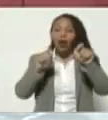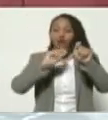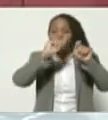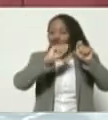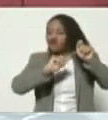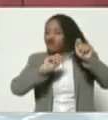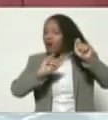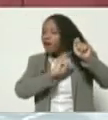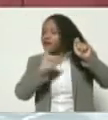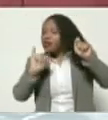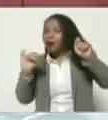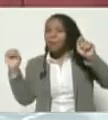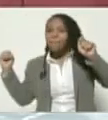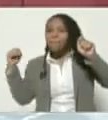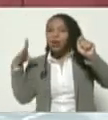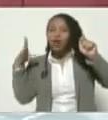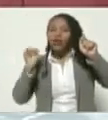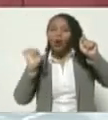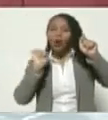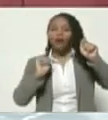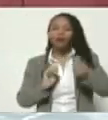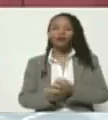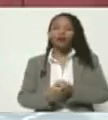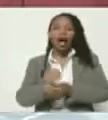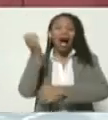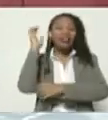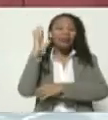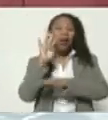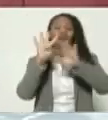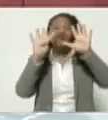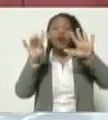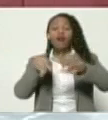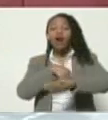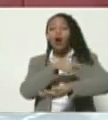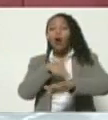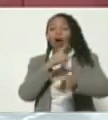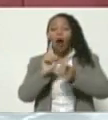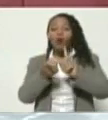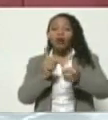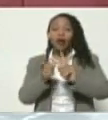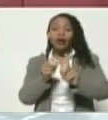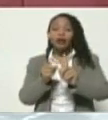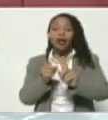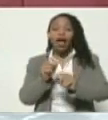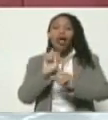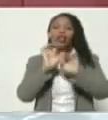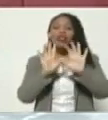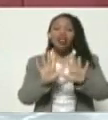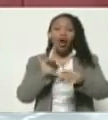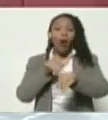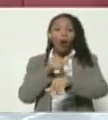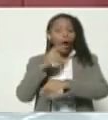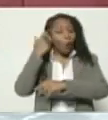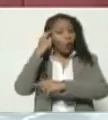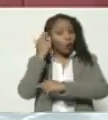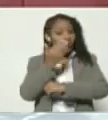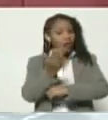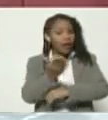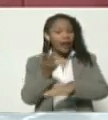acto que estaban haciendo. Asambleas de más de 9 horas, de 10 horas. Recuerden ustedes